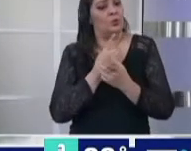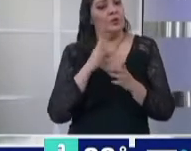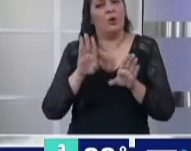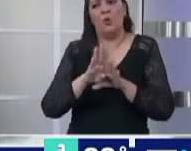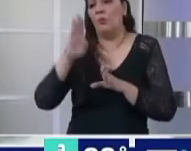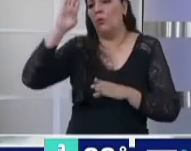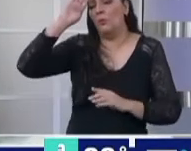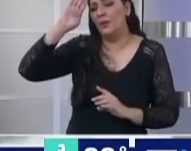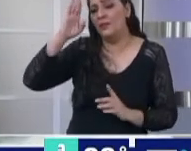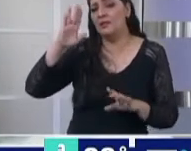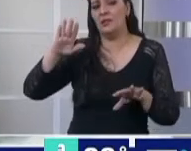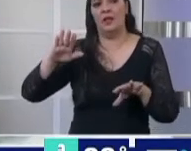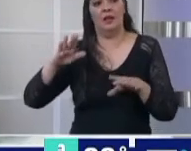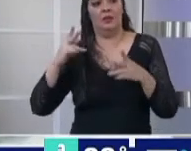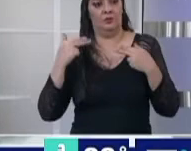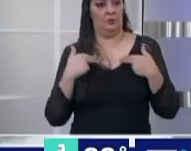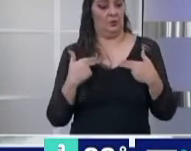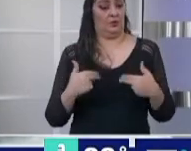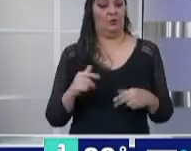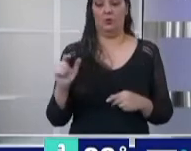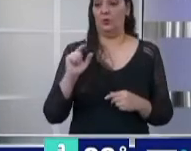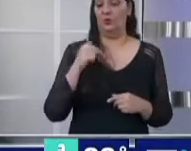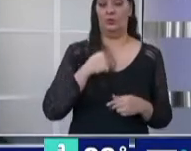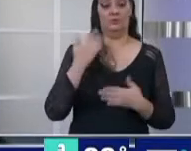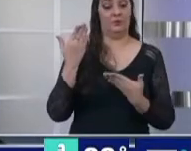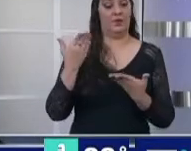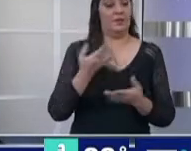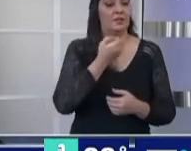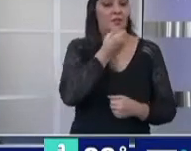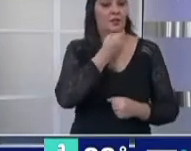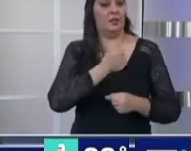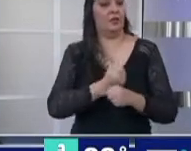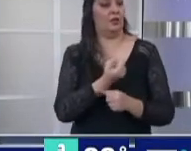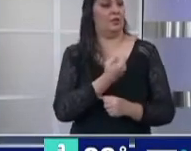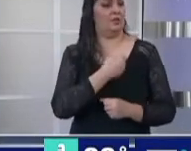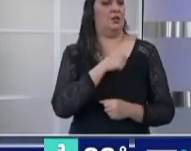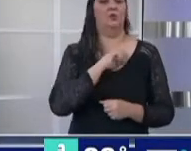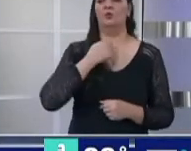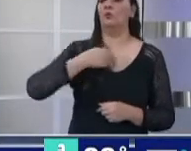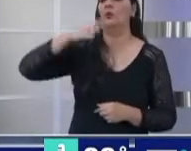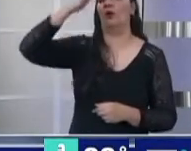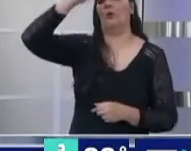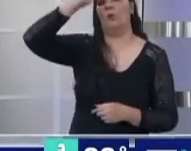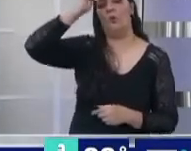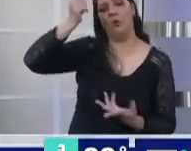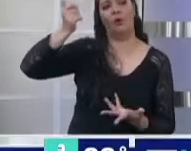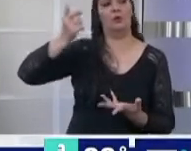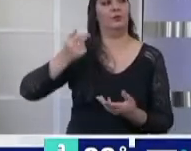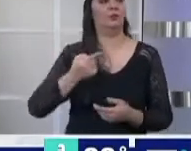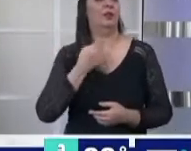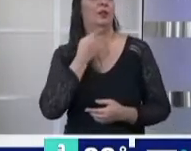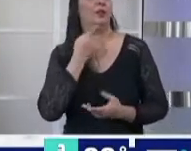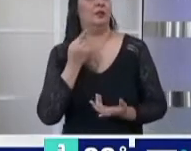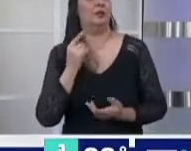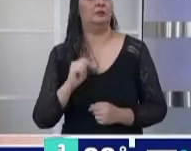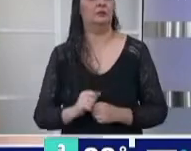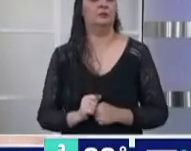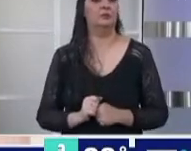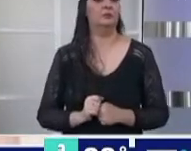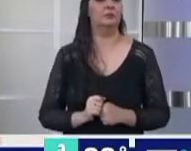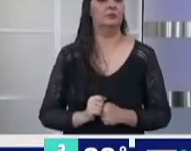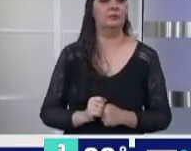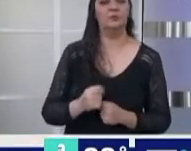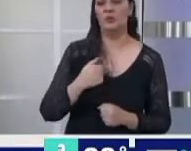Cuando llegué a la Secretaría de Salud, recuerdo súper bien que fui al Hospital Metropolitano y